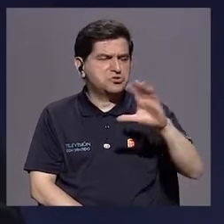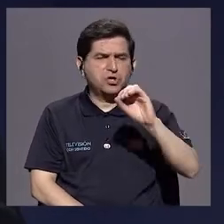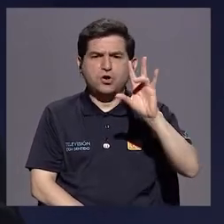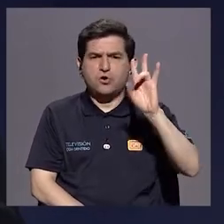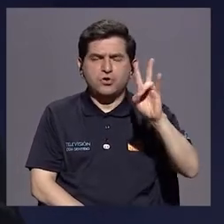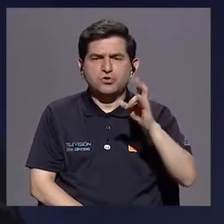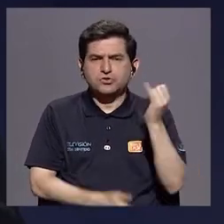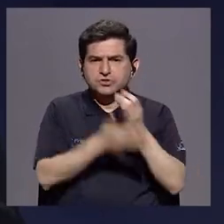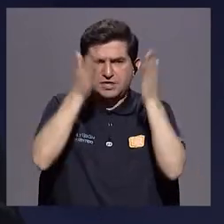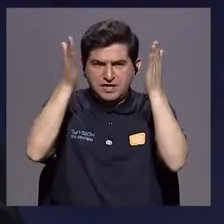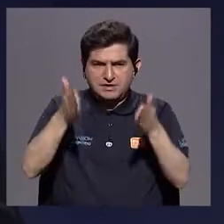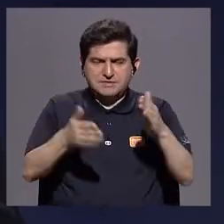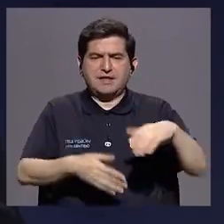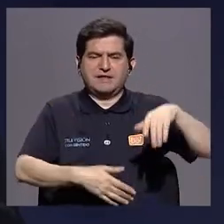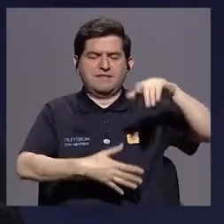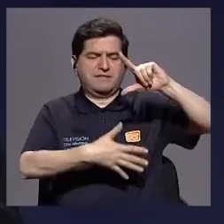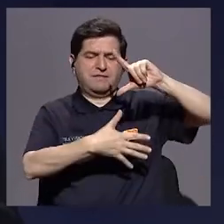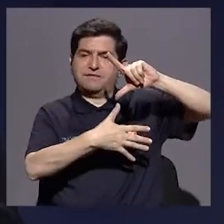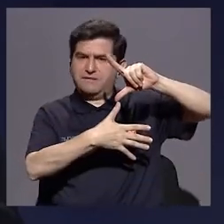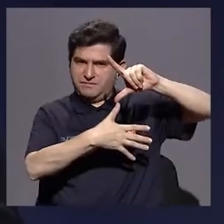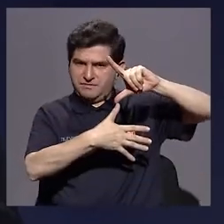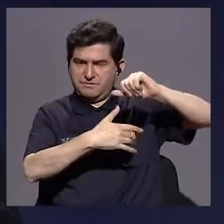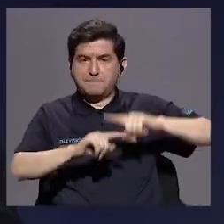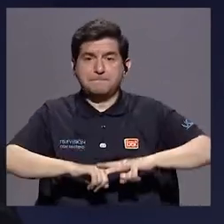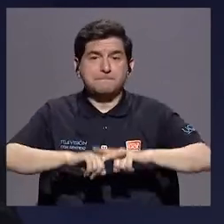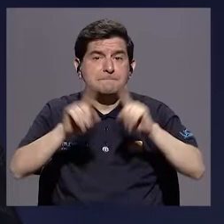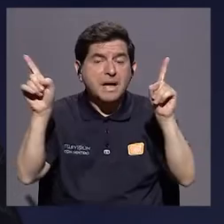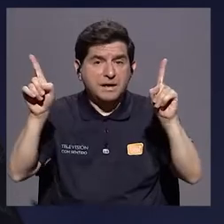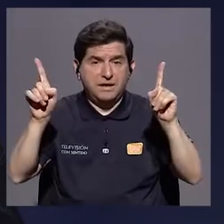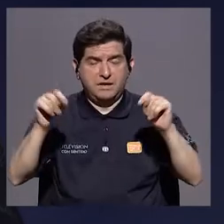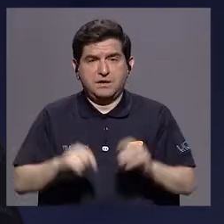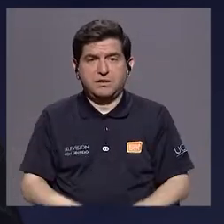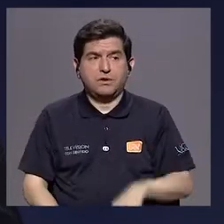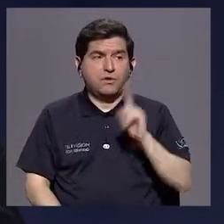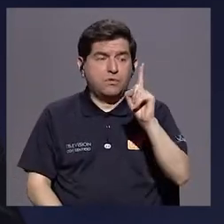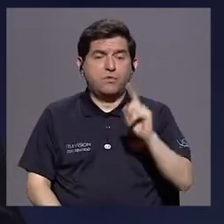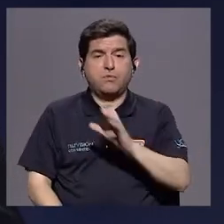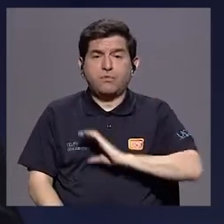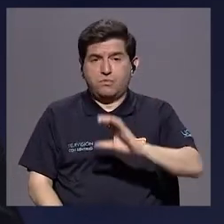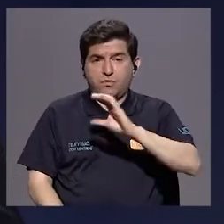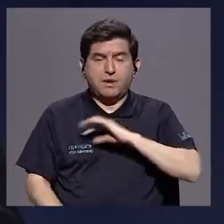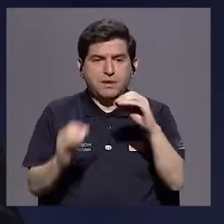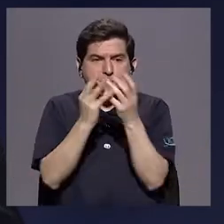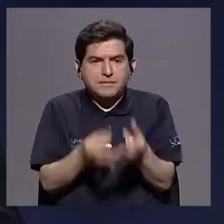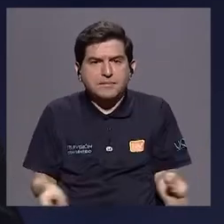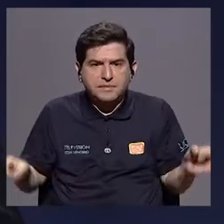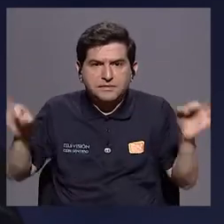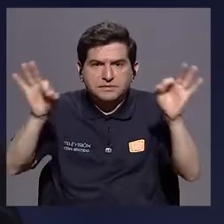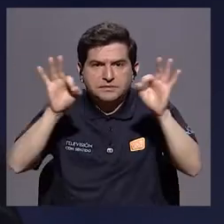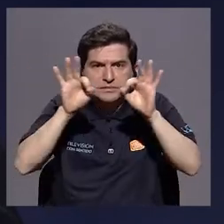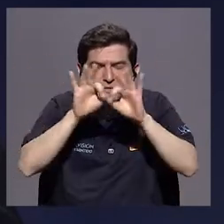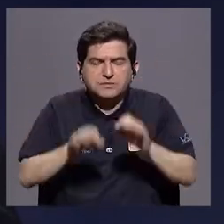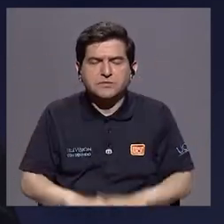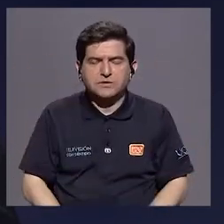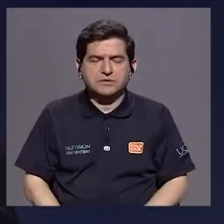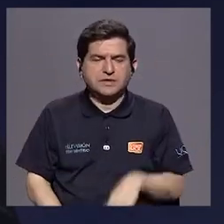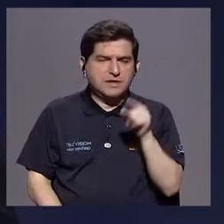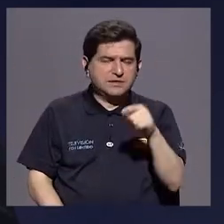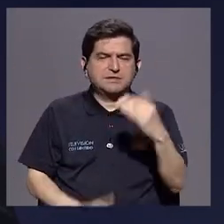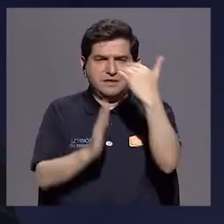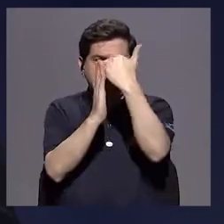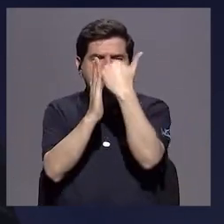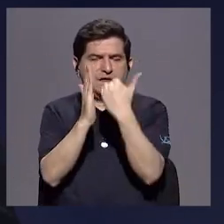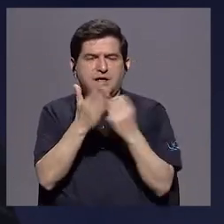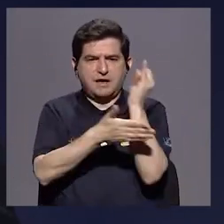artistas latinoamericanos pero uno de los aspectos como más radicales que ha surgido de esta lista